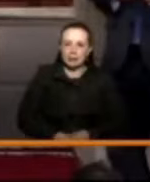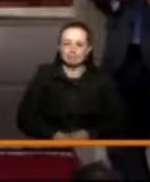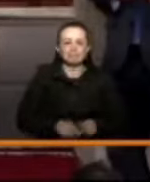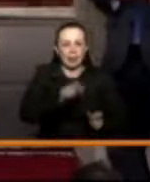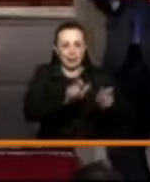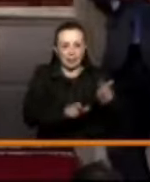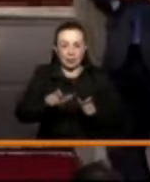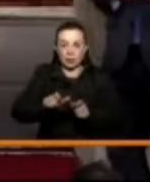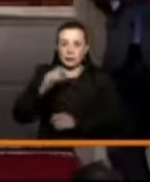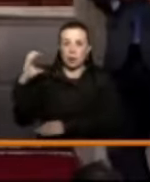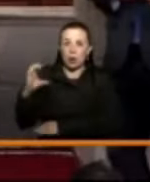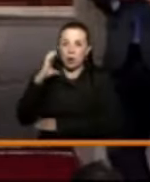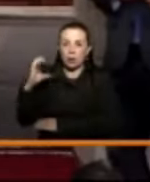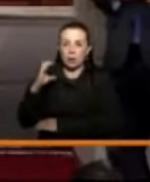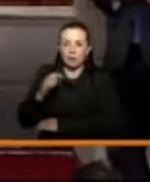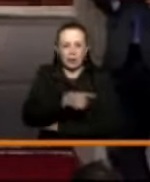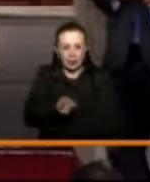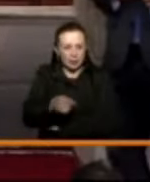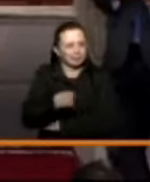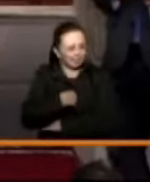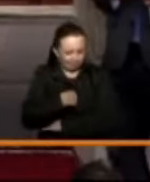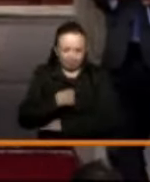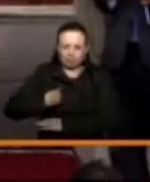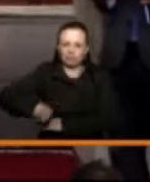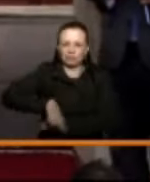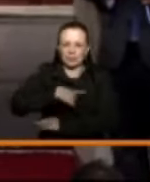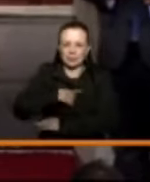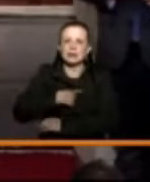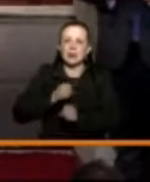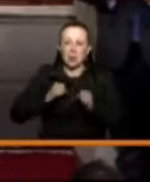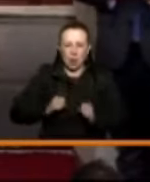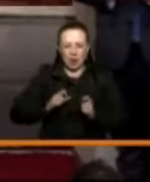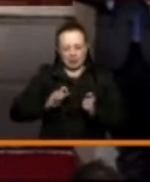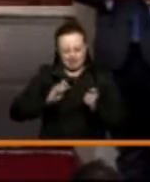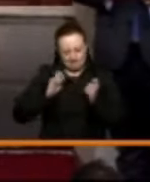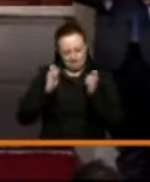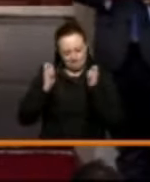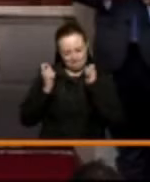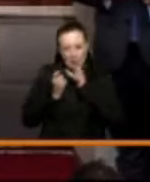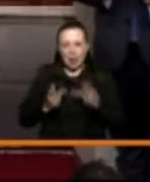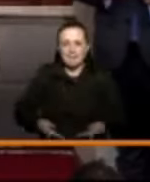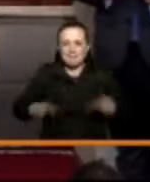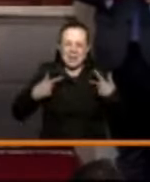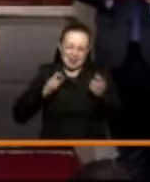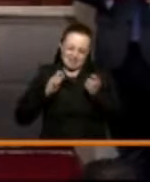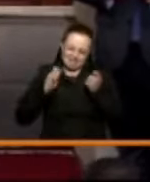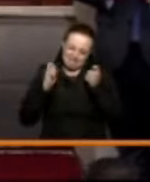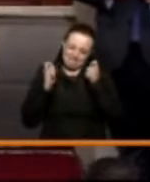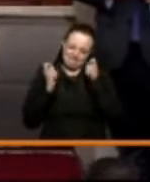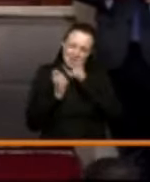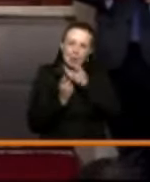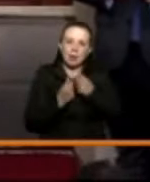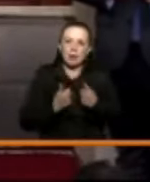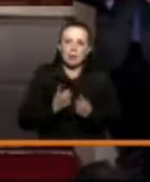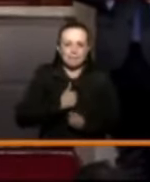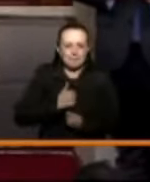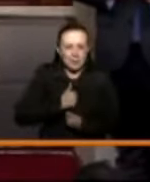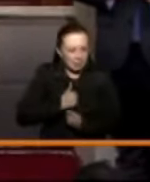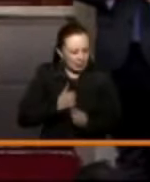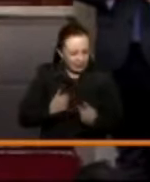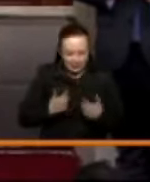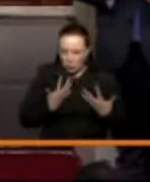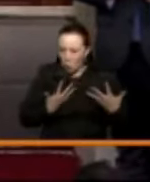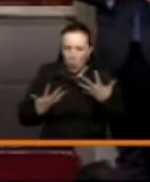colombianos hemos sido llamados a ser más resilientes, sacando lo mejor de nosotros